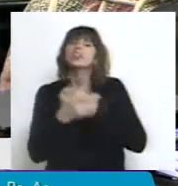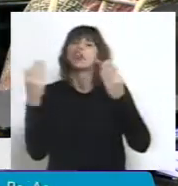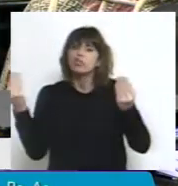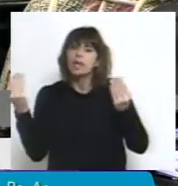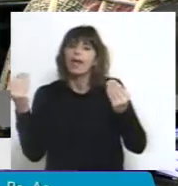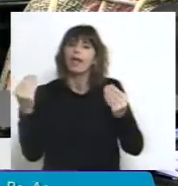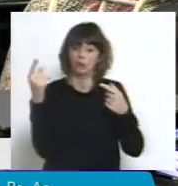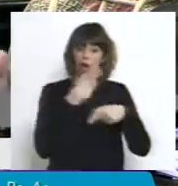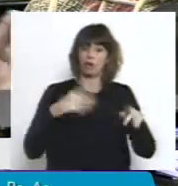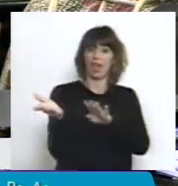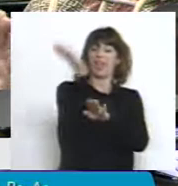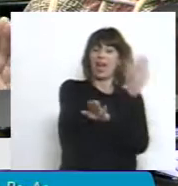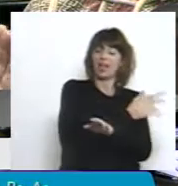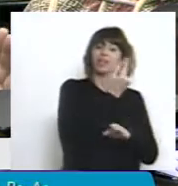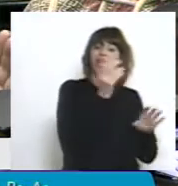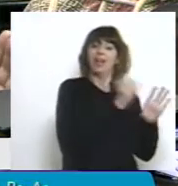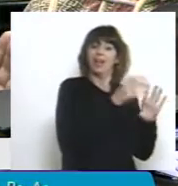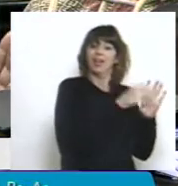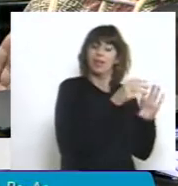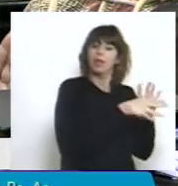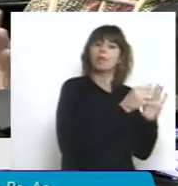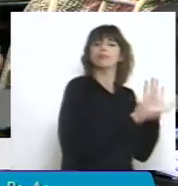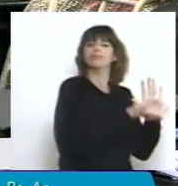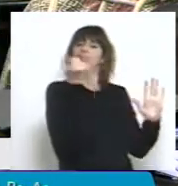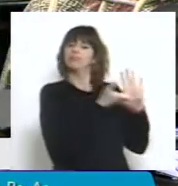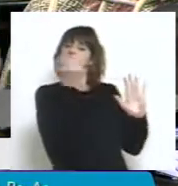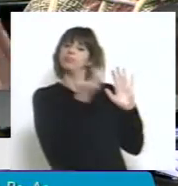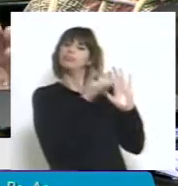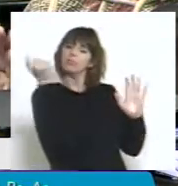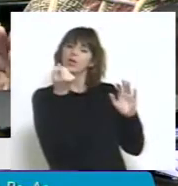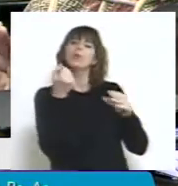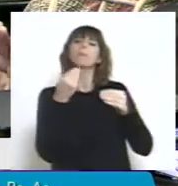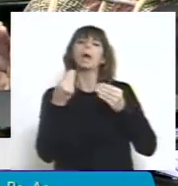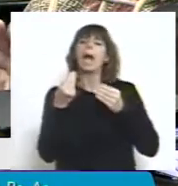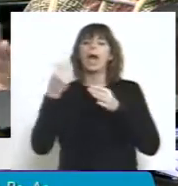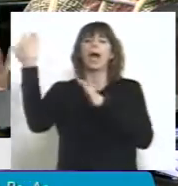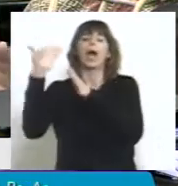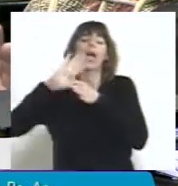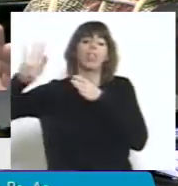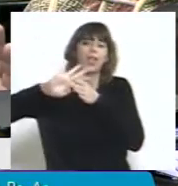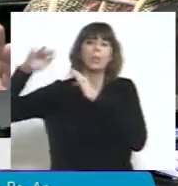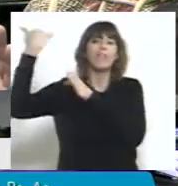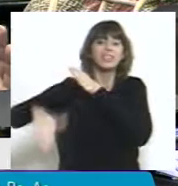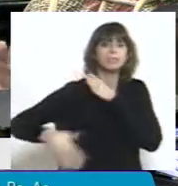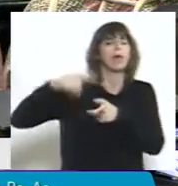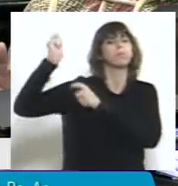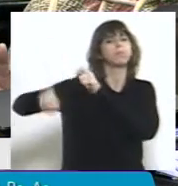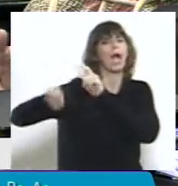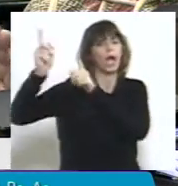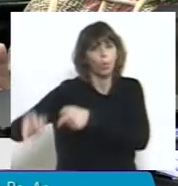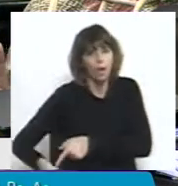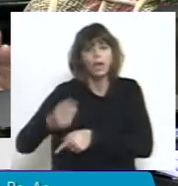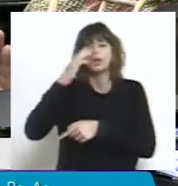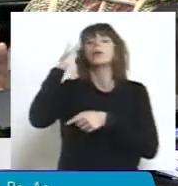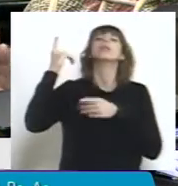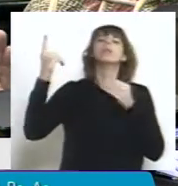momentos previos, como el uso de las reservas para afrontar los vencimientos de deuda que no fueron menores.